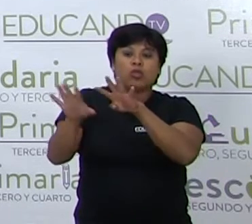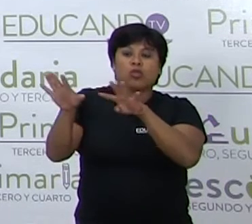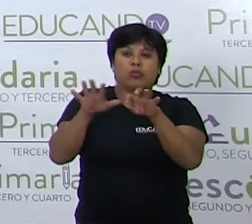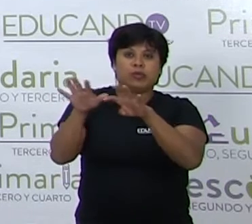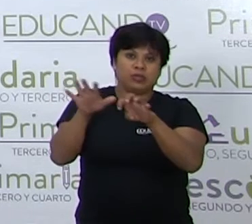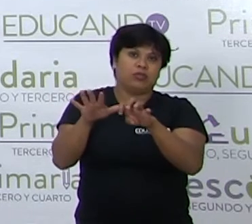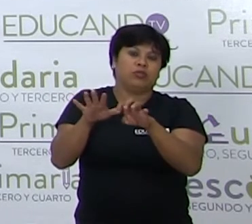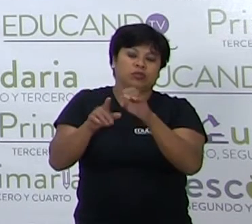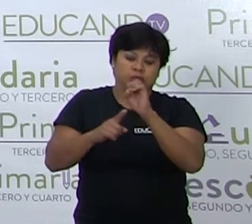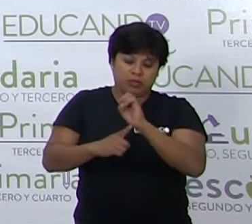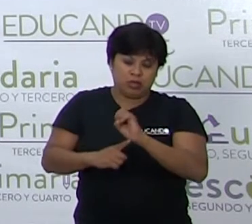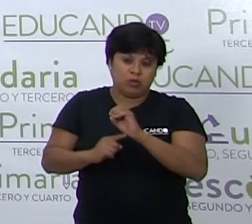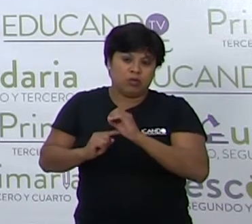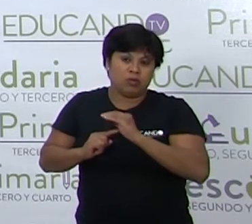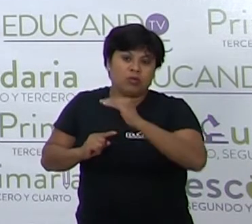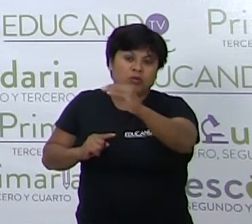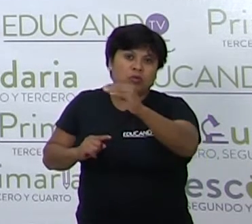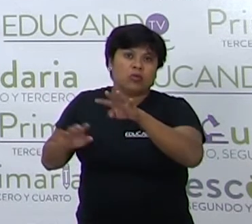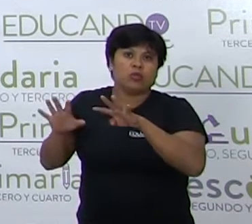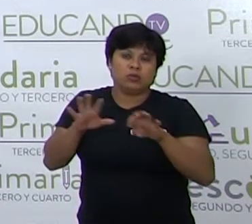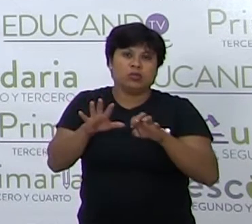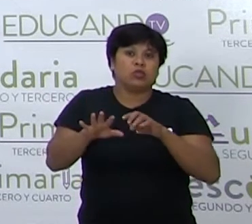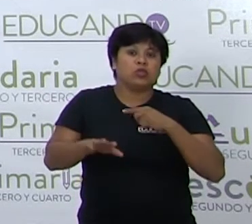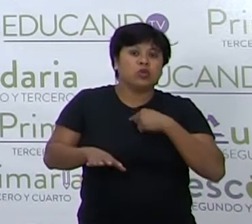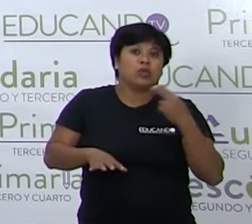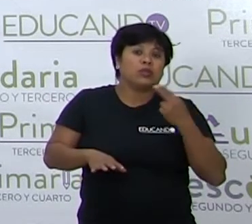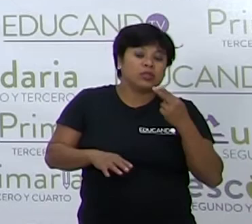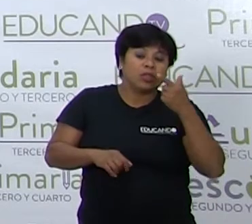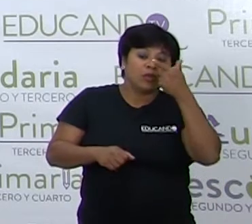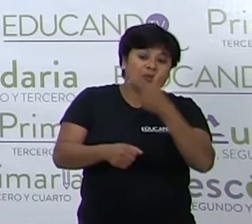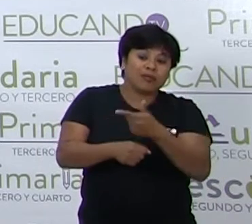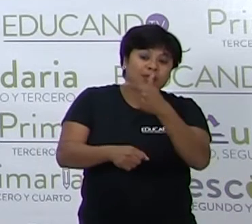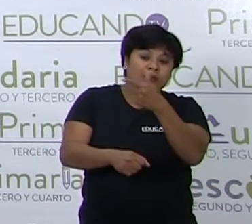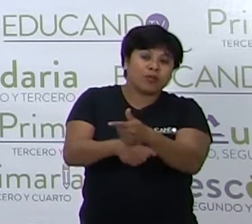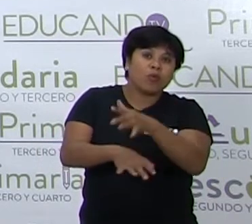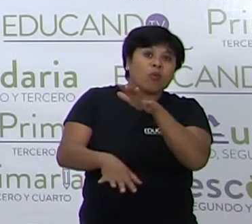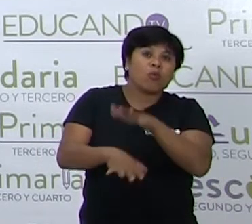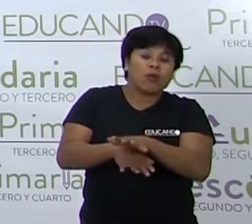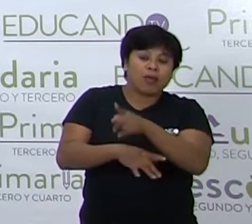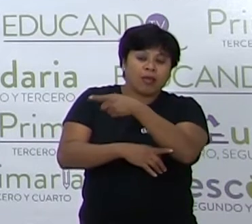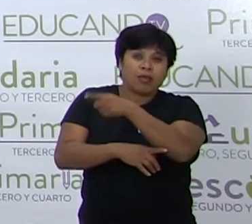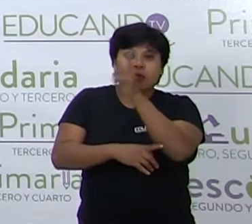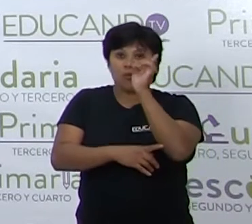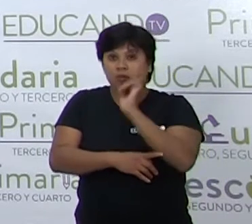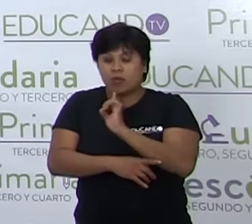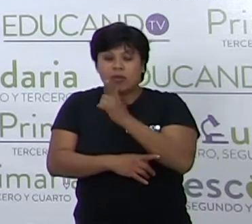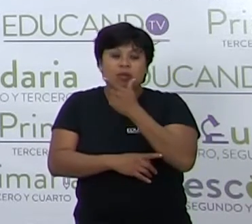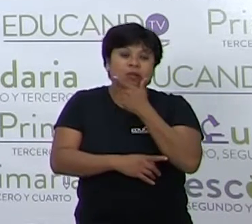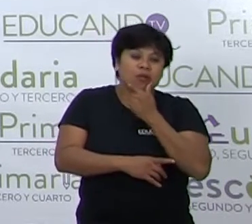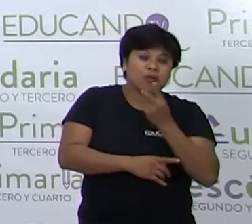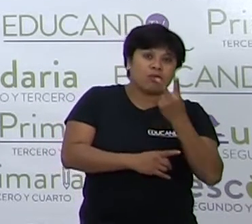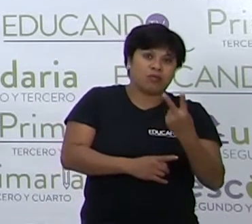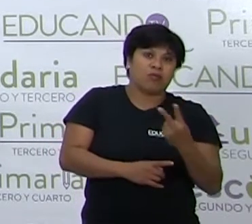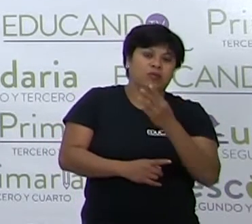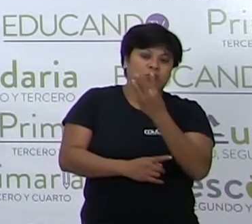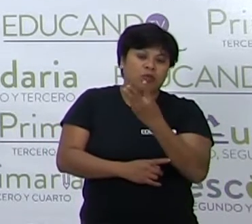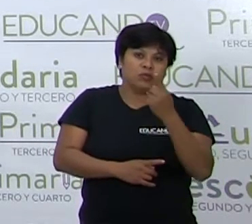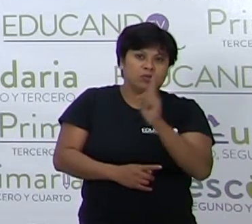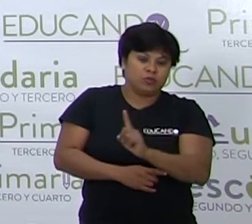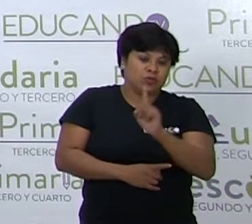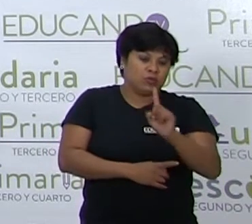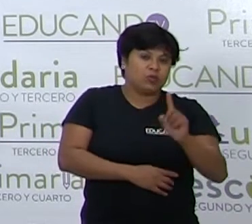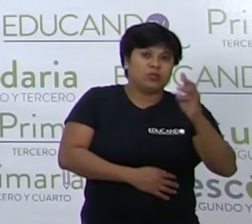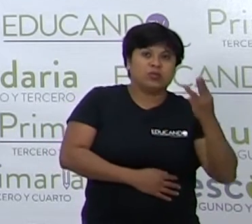900. Entonces yo tengo que encontrar cuántos recorrió ella, él y él,